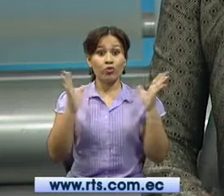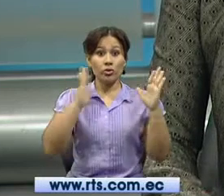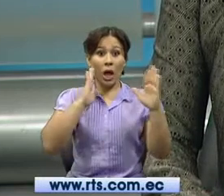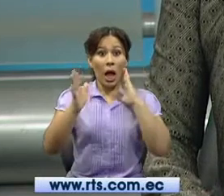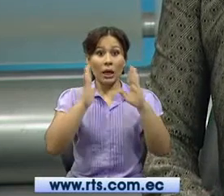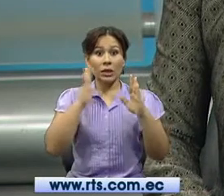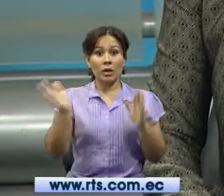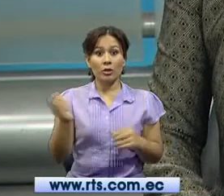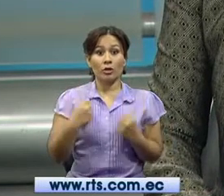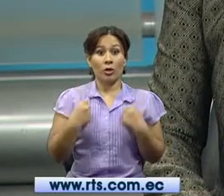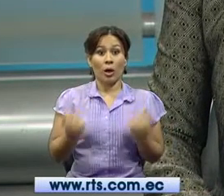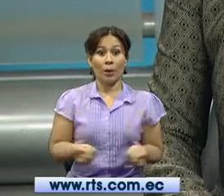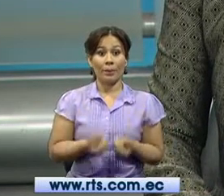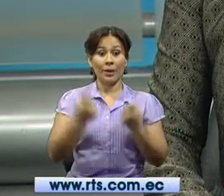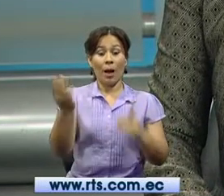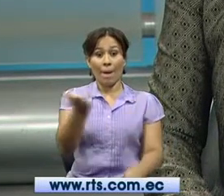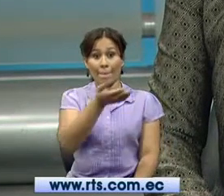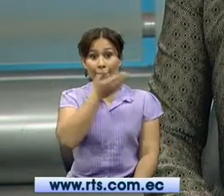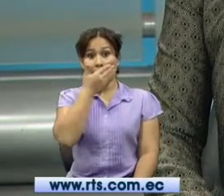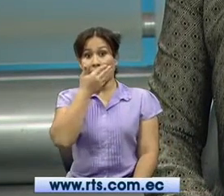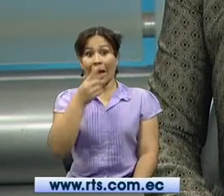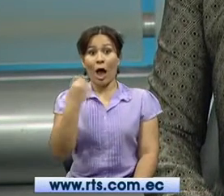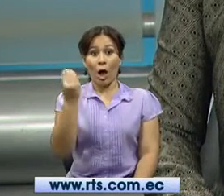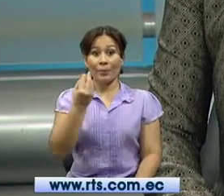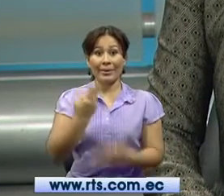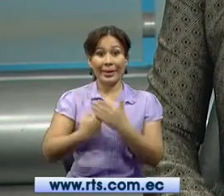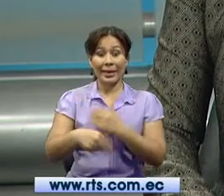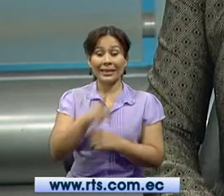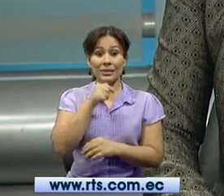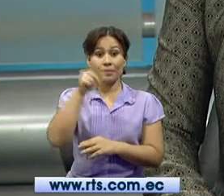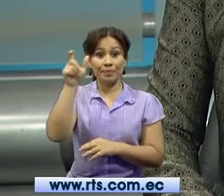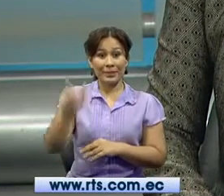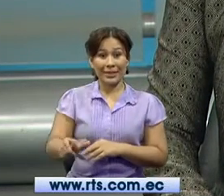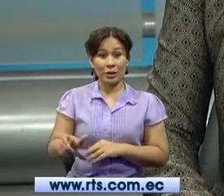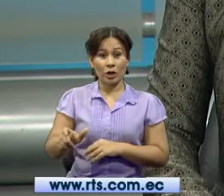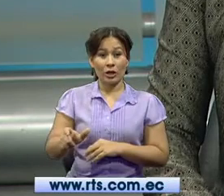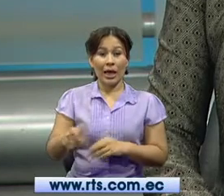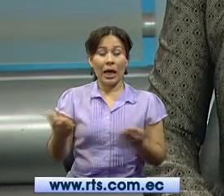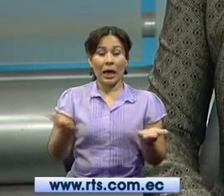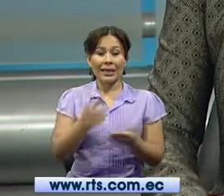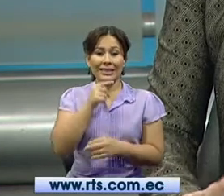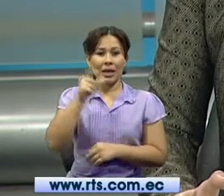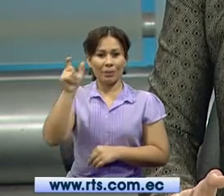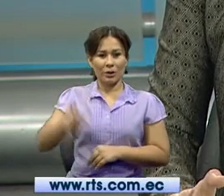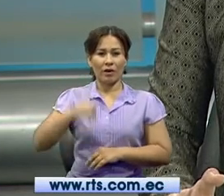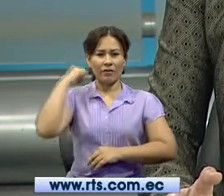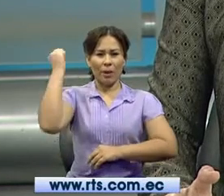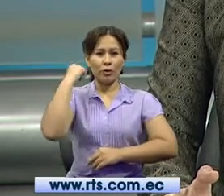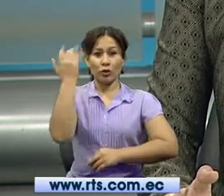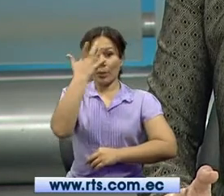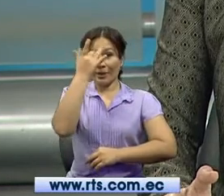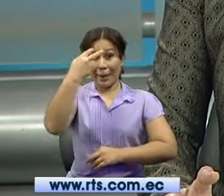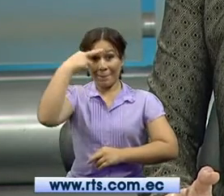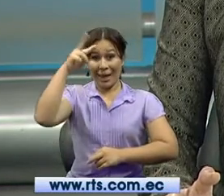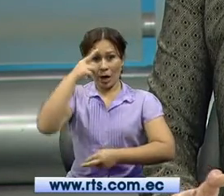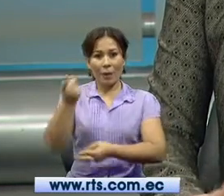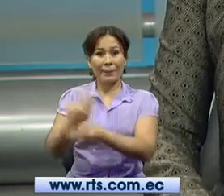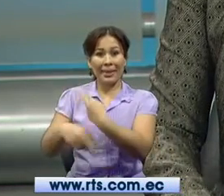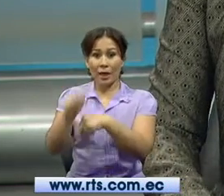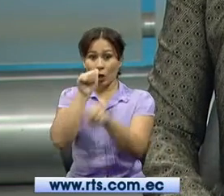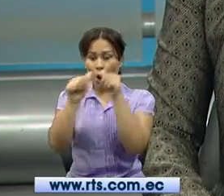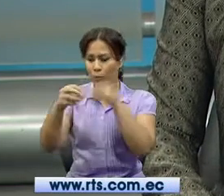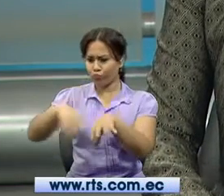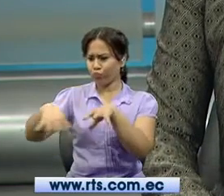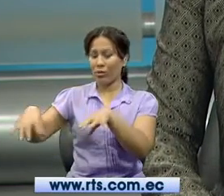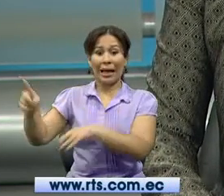Atención, secuestraron al hijo del Chapo Guzmán. Un video colgado en internet muestra los instantes del rapto mientras se encontraba